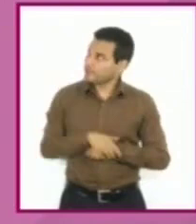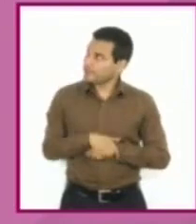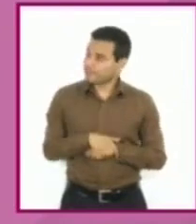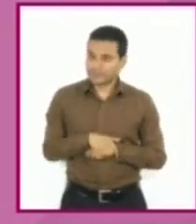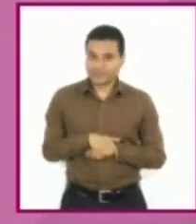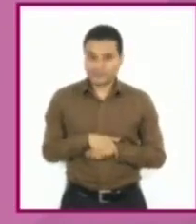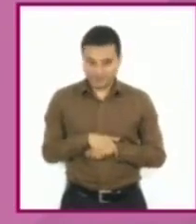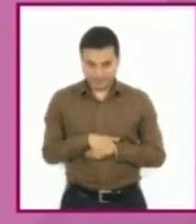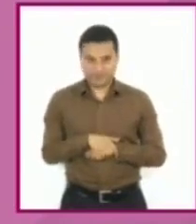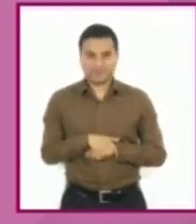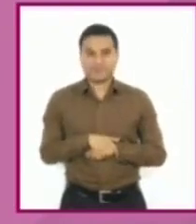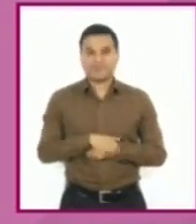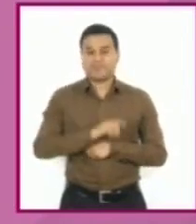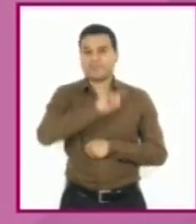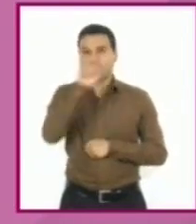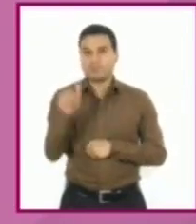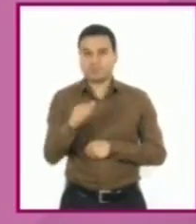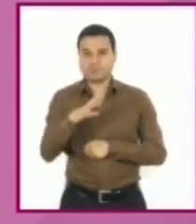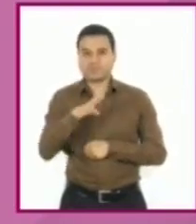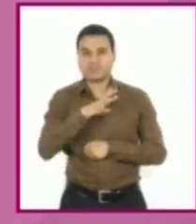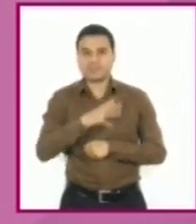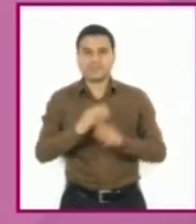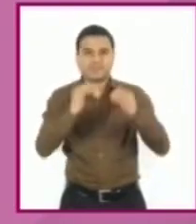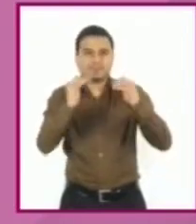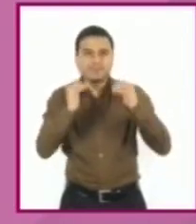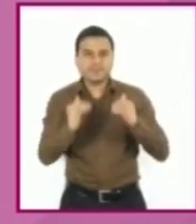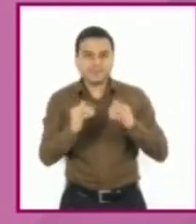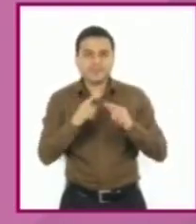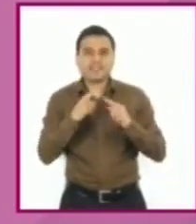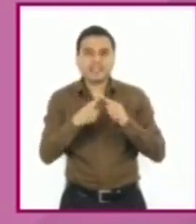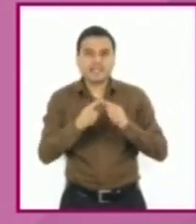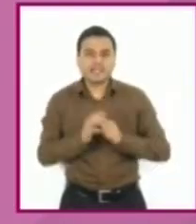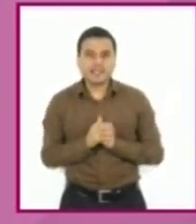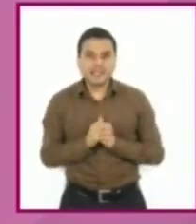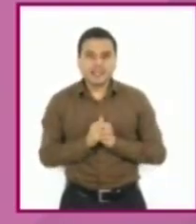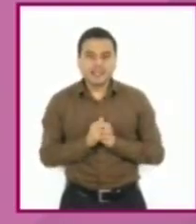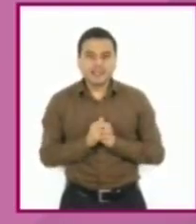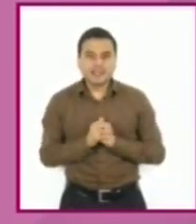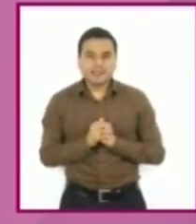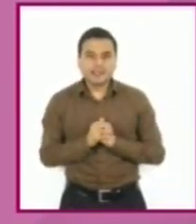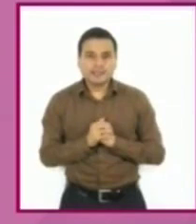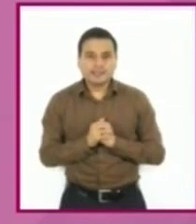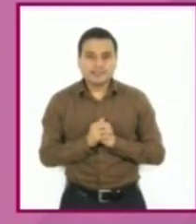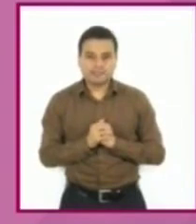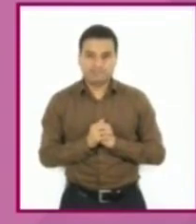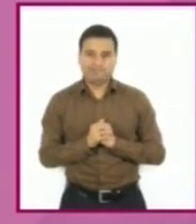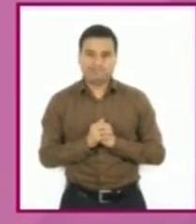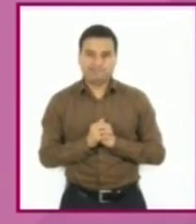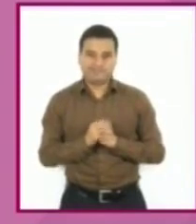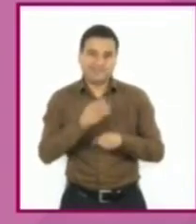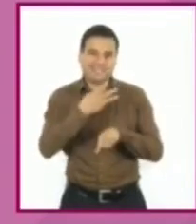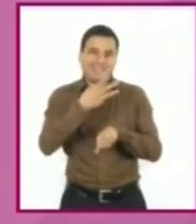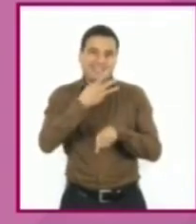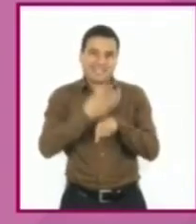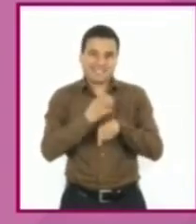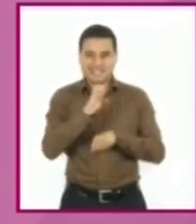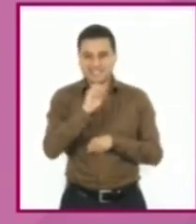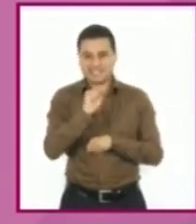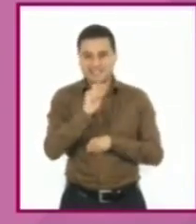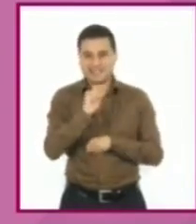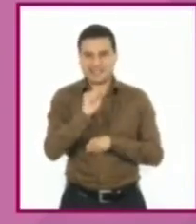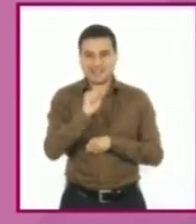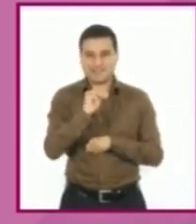base de la pirámide social, ¿quién estaba? El tercer estamento, o también llamado tercer estado, conformado